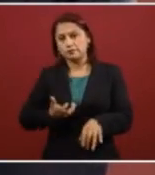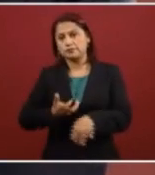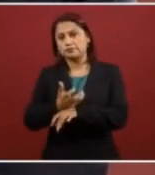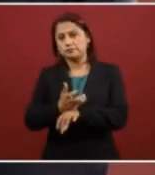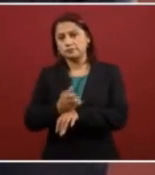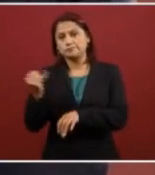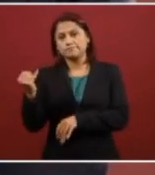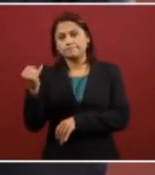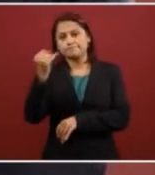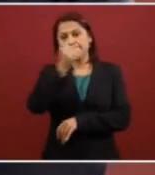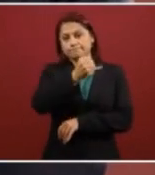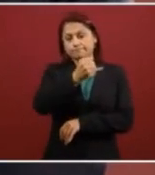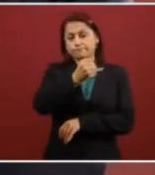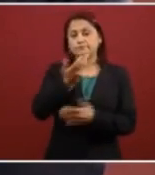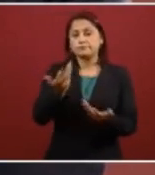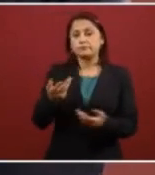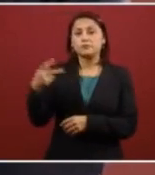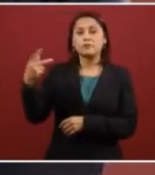a very mamá, remote area.